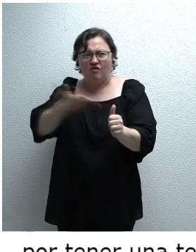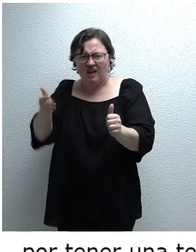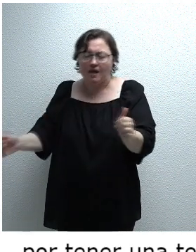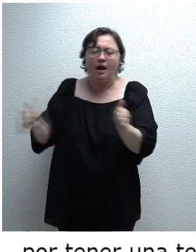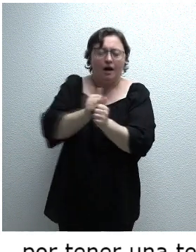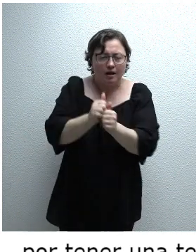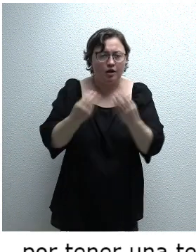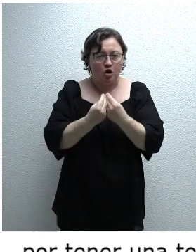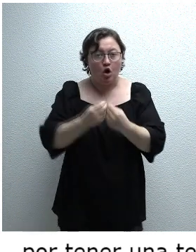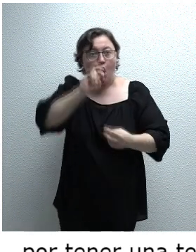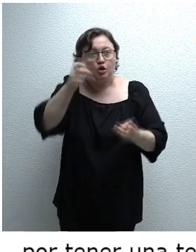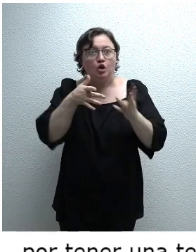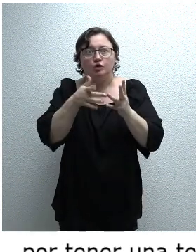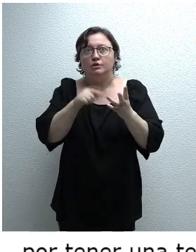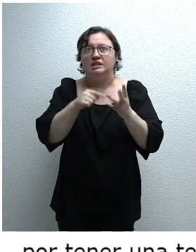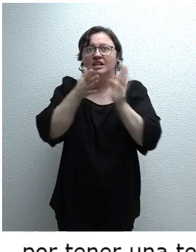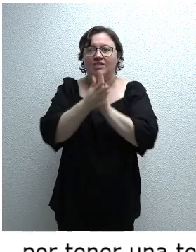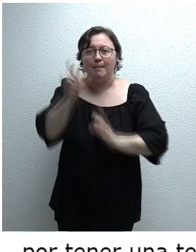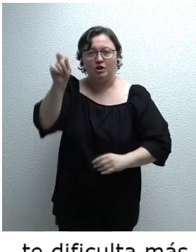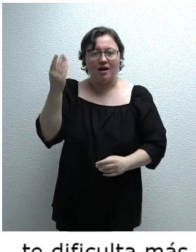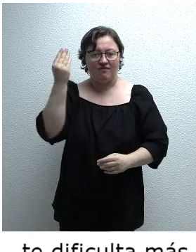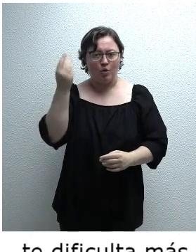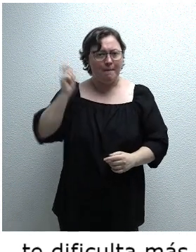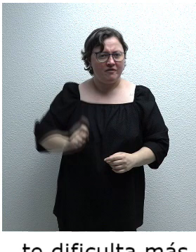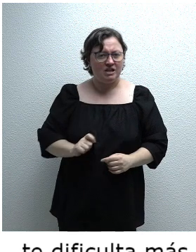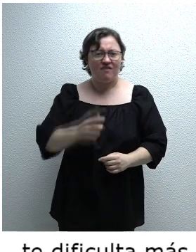confianza y en otro podrá ser un facilitador,